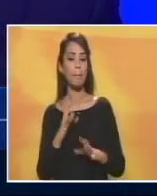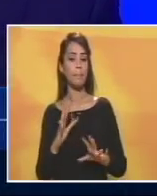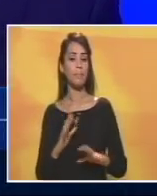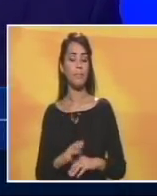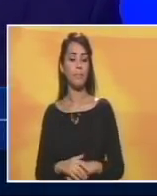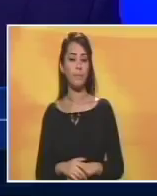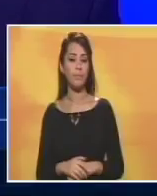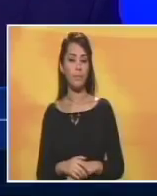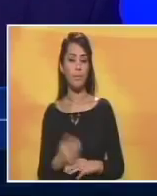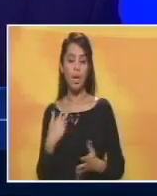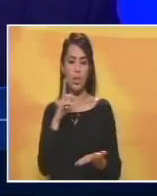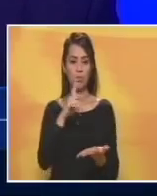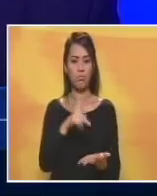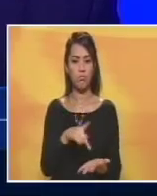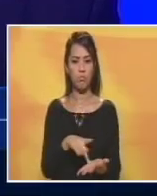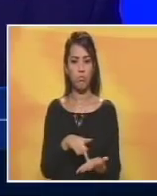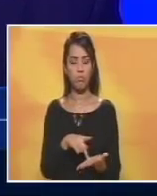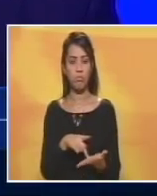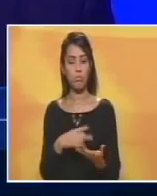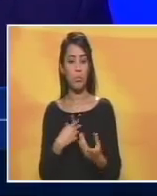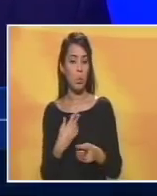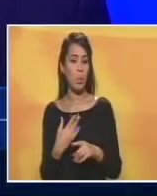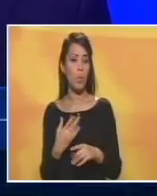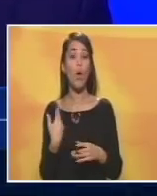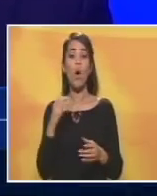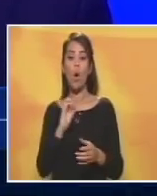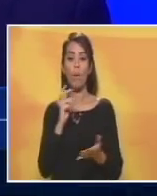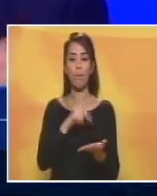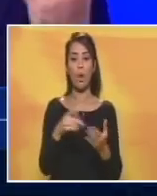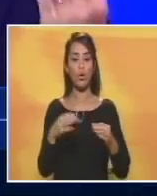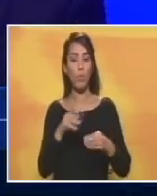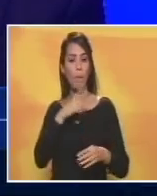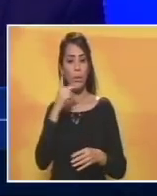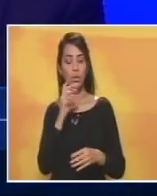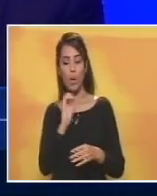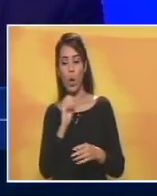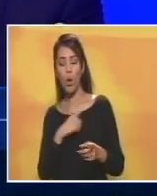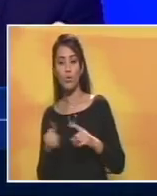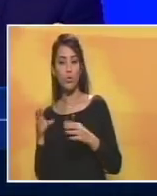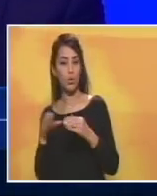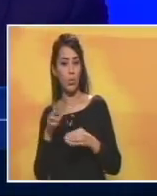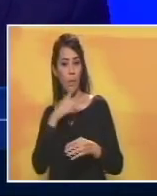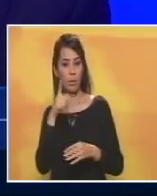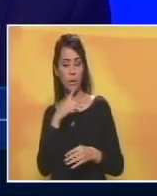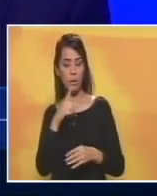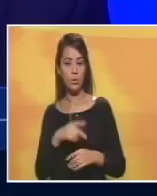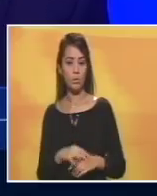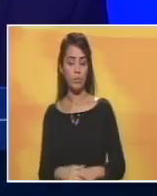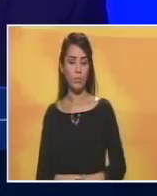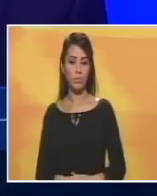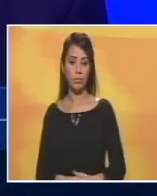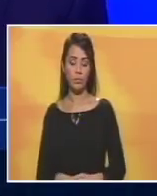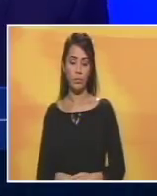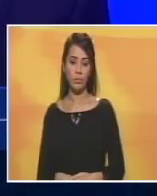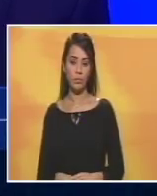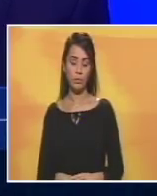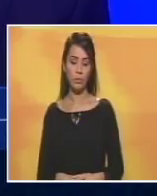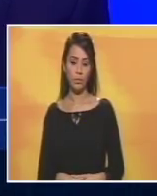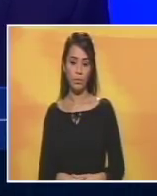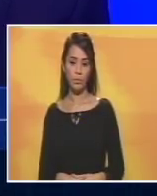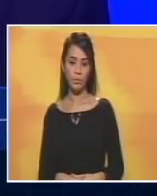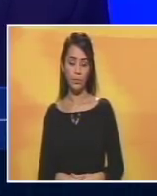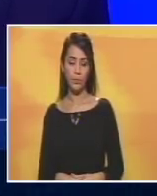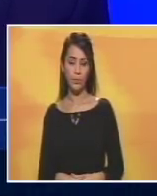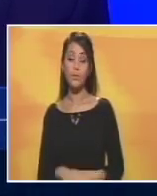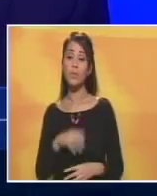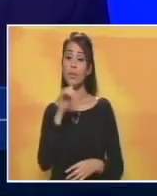vayan a militar a Somos Venezuela no tendrán la doble militancia. O están en Somos Venezuela o están en el Partido Socialista Unido de Venezuela. Por otro